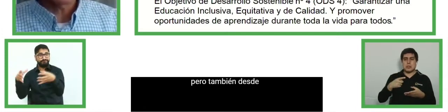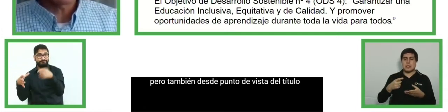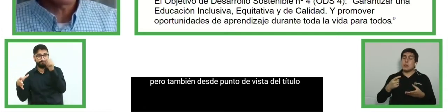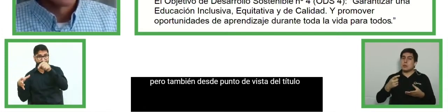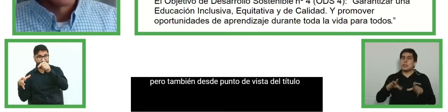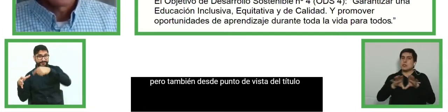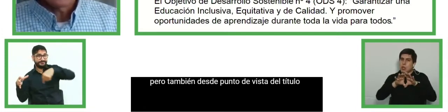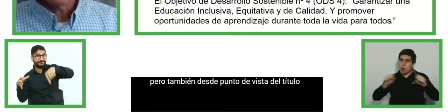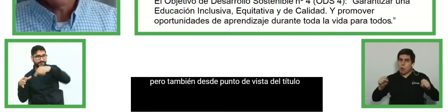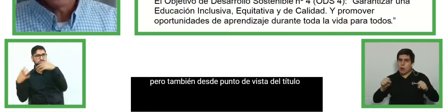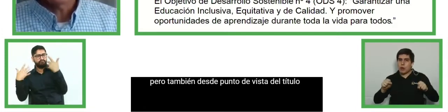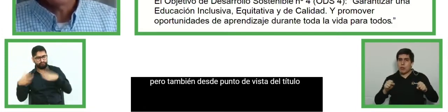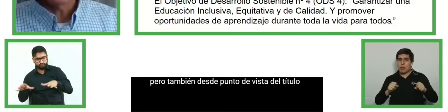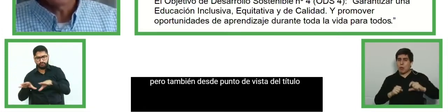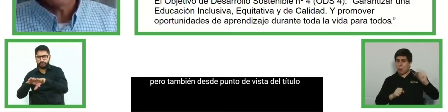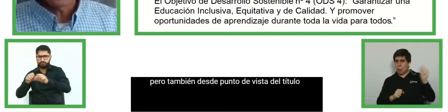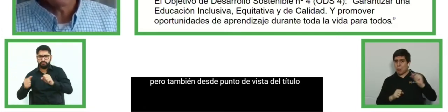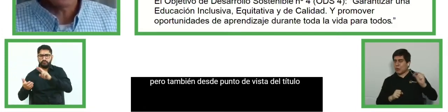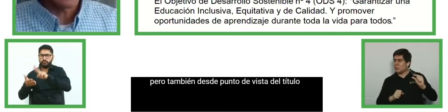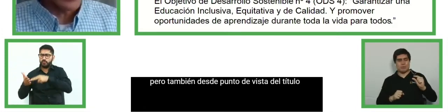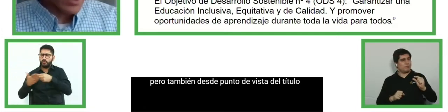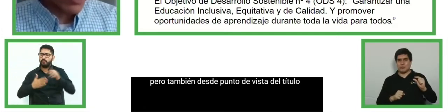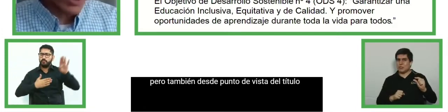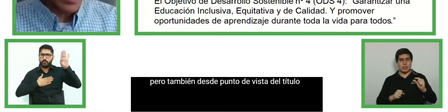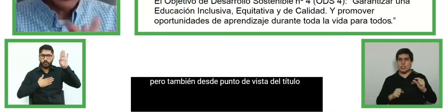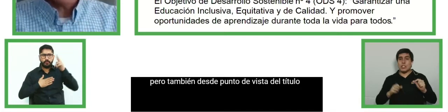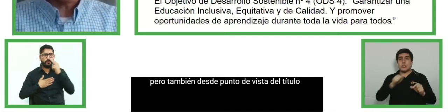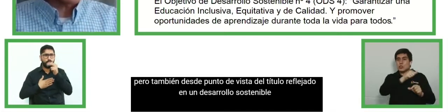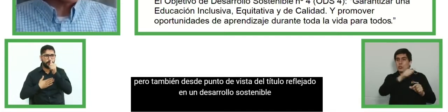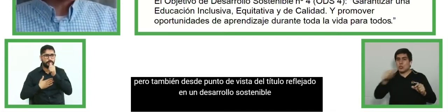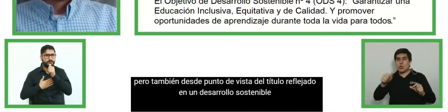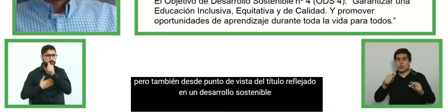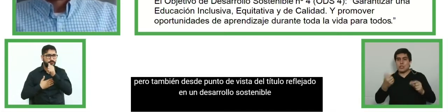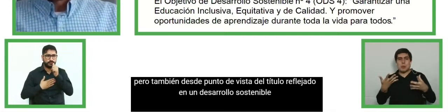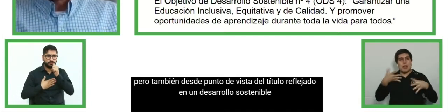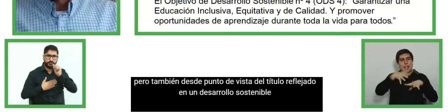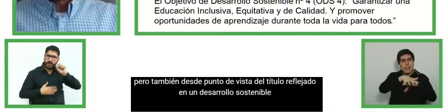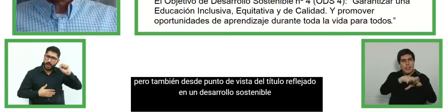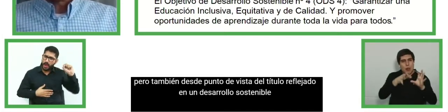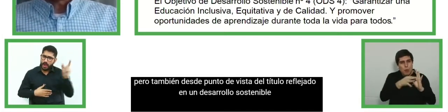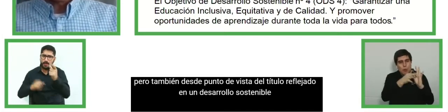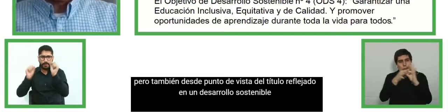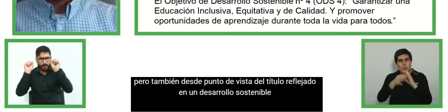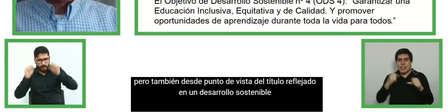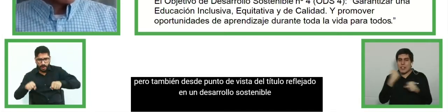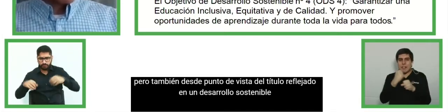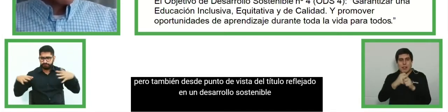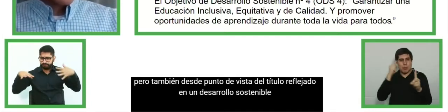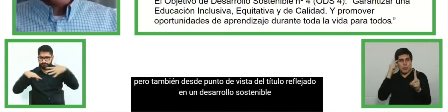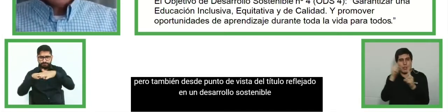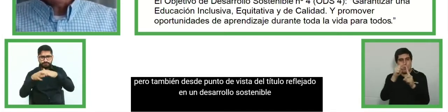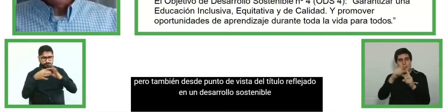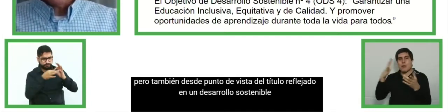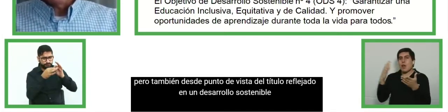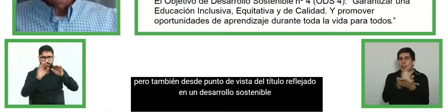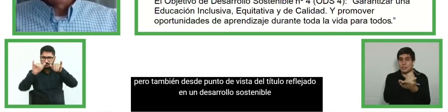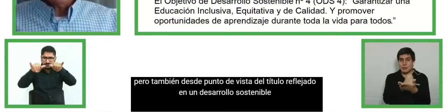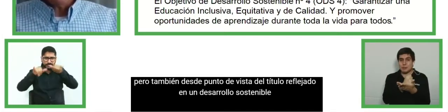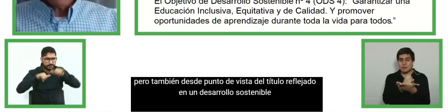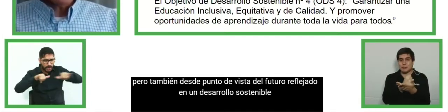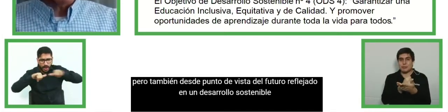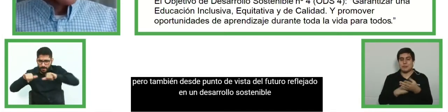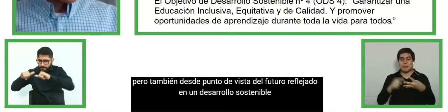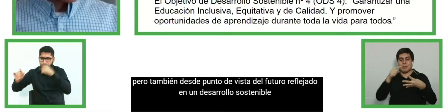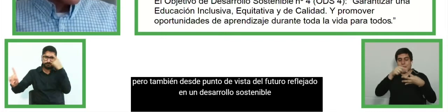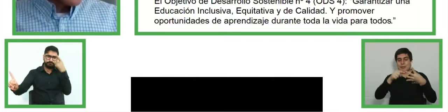unos compromisos a los cuales pues, todos tenemos que ceñirnos e intentar trabajar por ellos, ¿no? Bueno, pues en este caso el objetivo